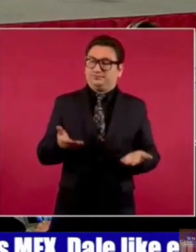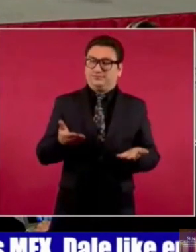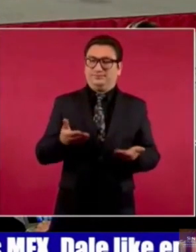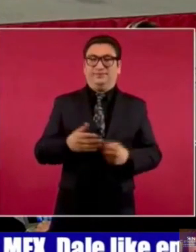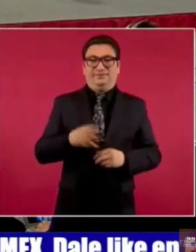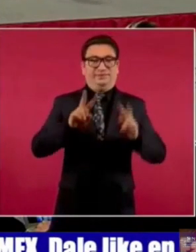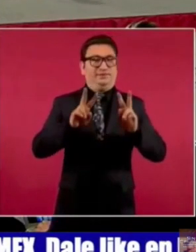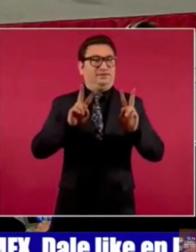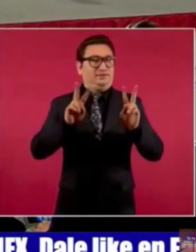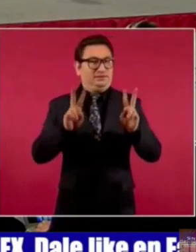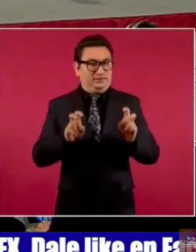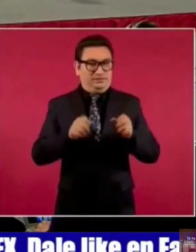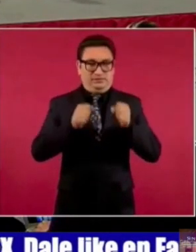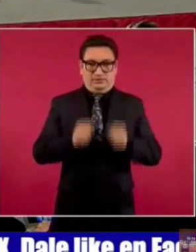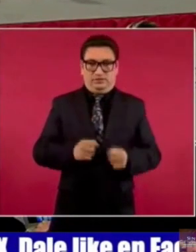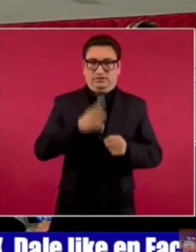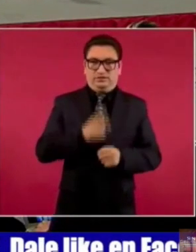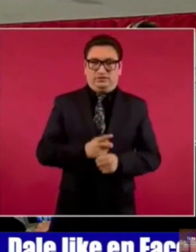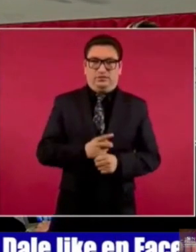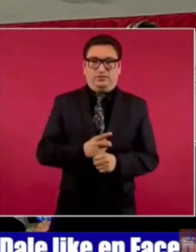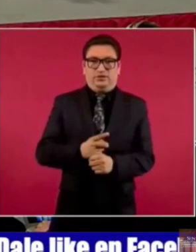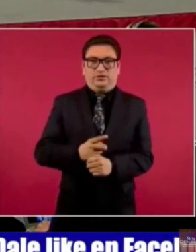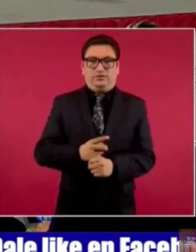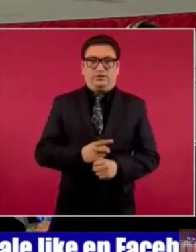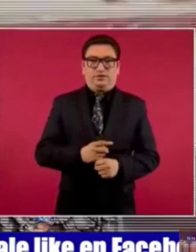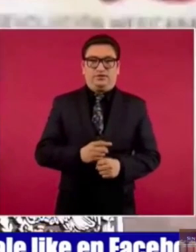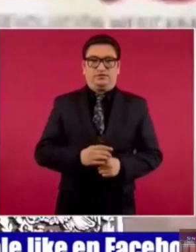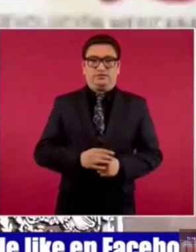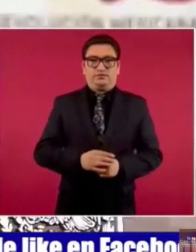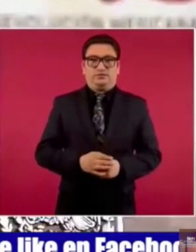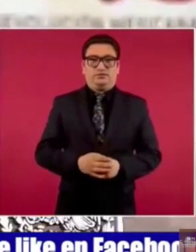el tema de seguridad pública